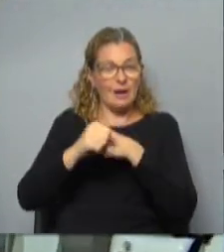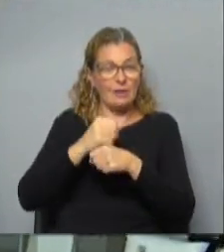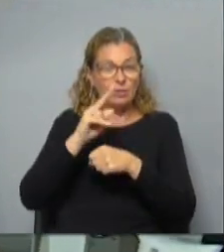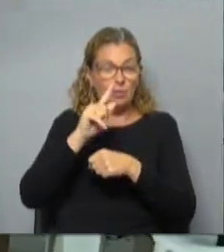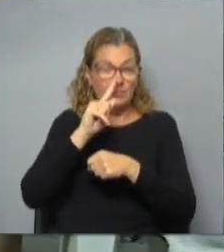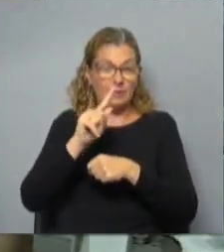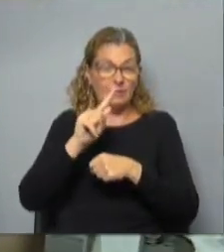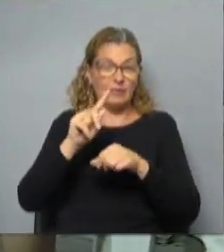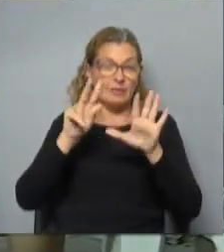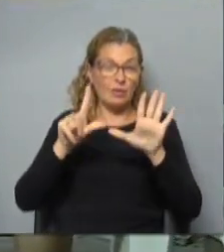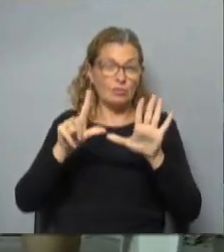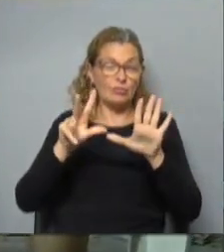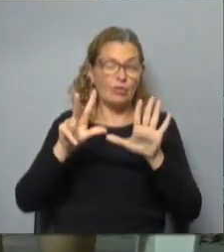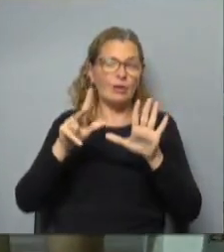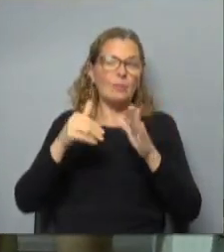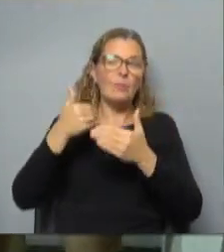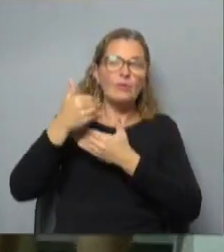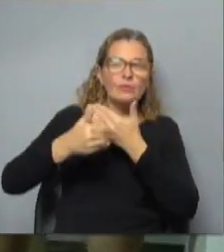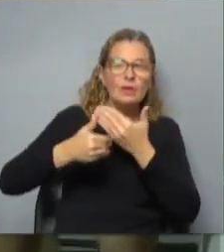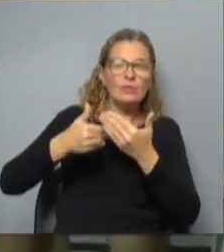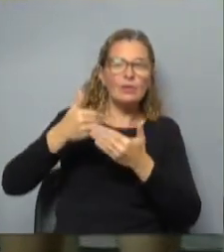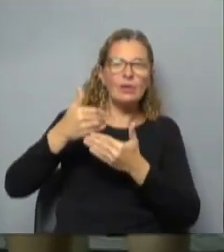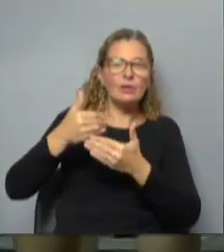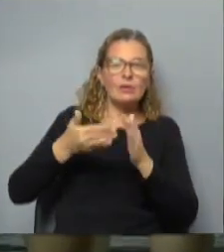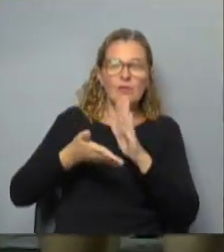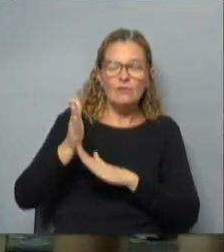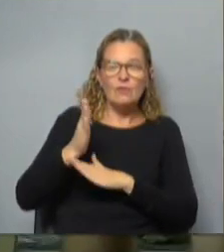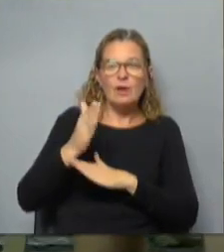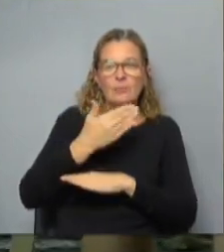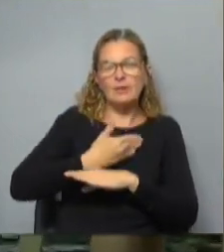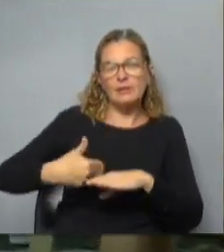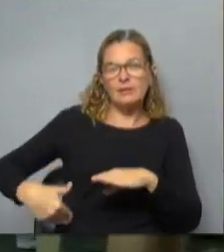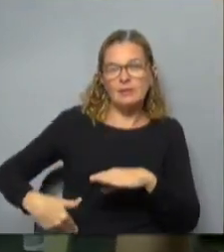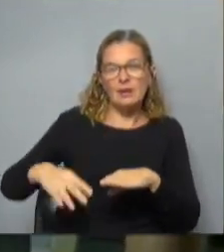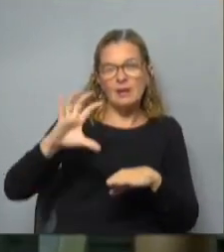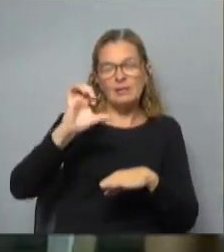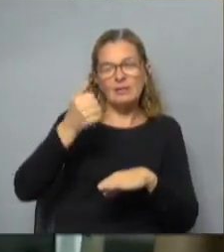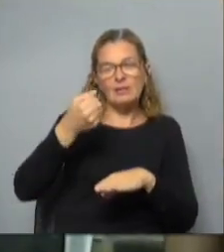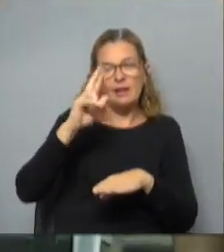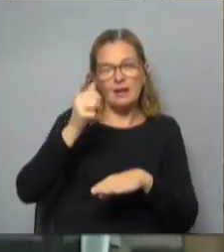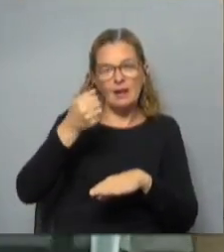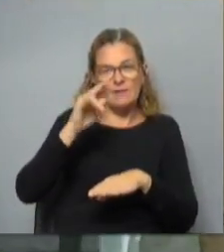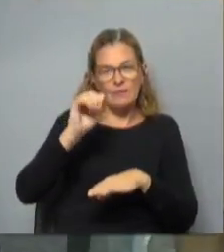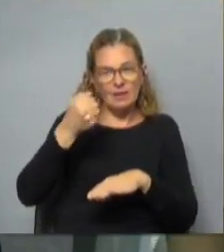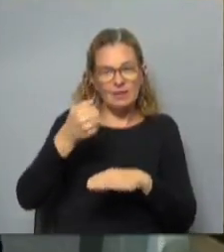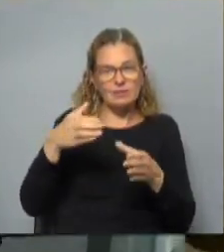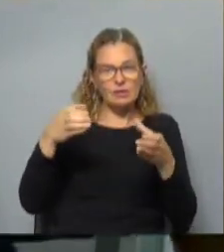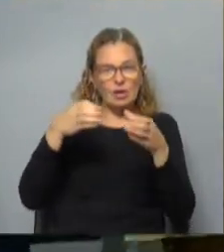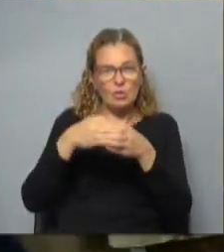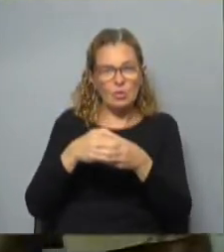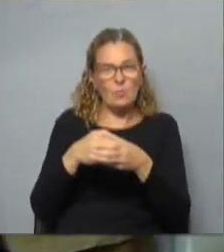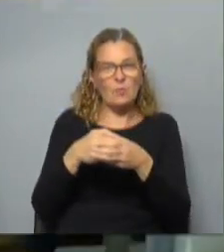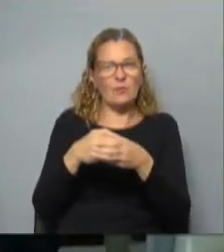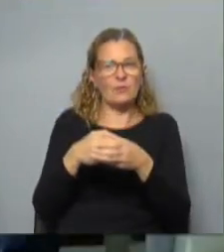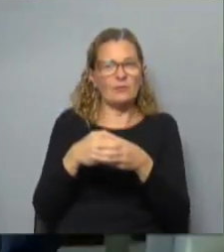tras un proceso que hizo que se fuera el entonces presidente de la mutual enrique saravia este bueno este grupo éste